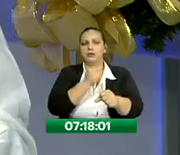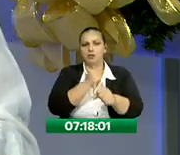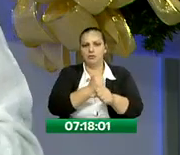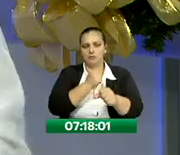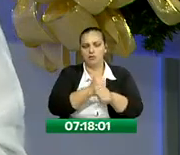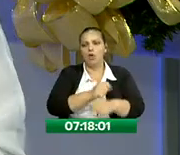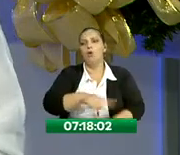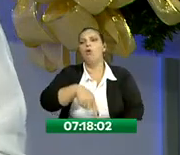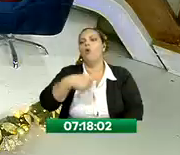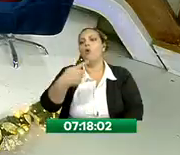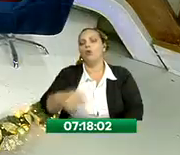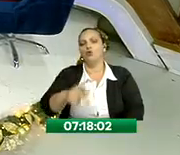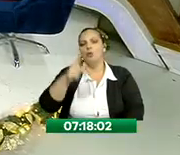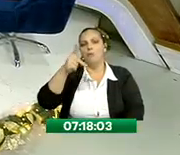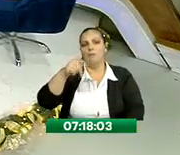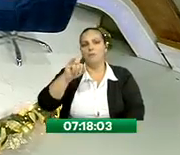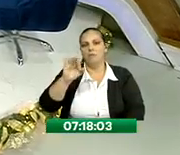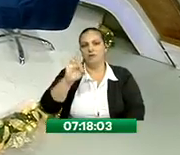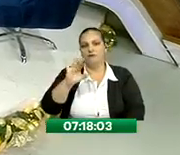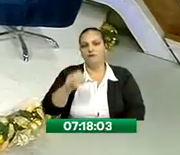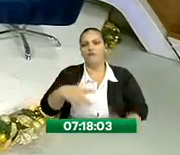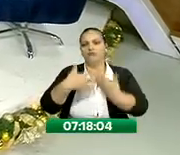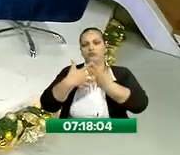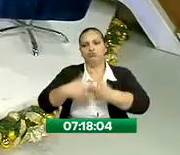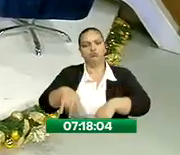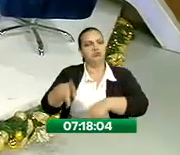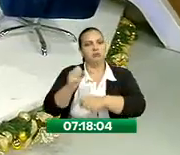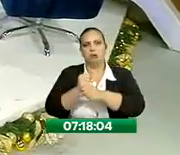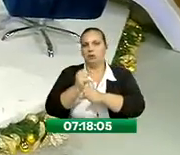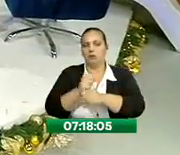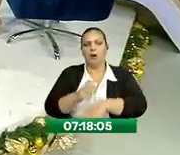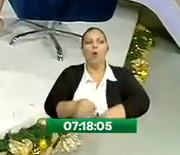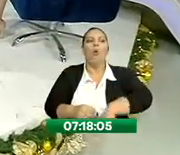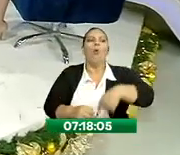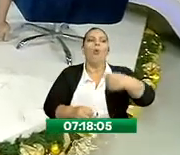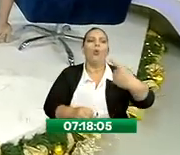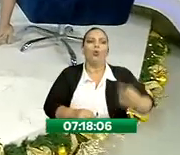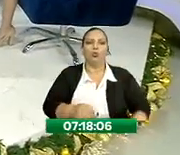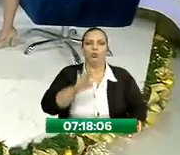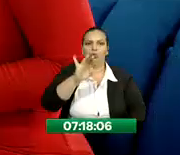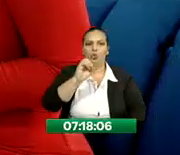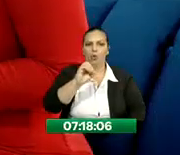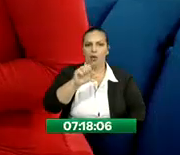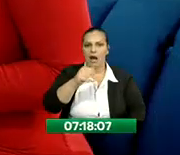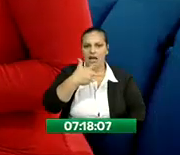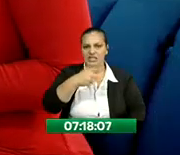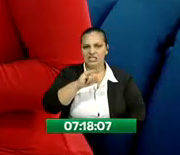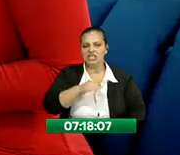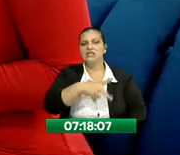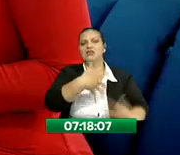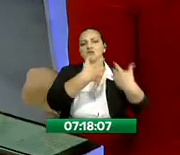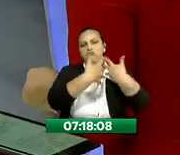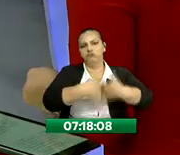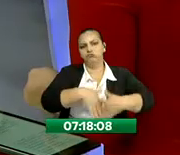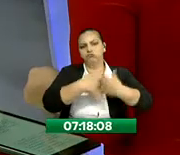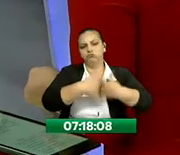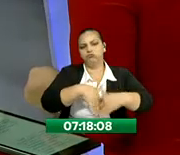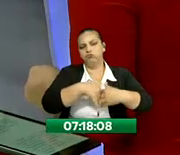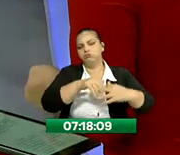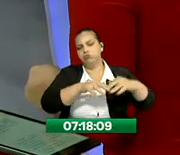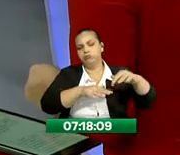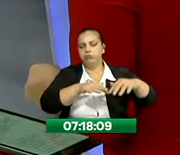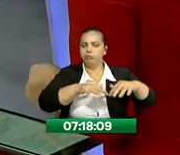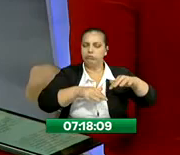final de construcción. Superados esos problemas, ¿se podrá hacer una nueva rescisión del tema tarifario? Bueno, nosotros es algo que estamos, esto es